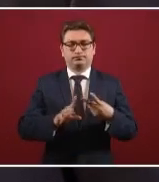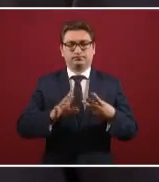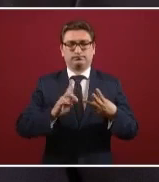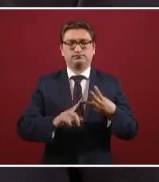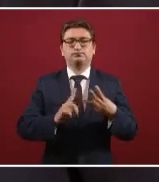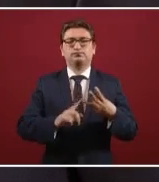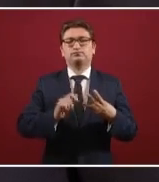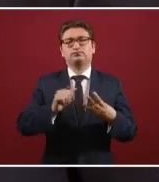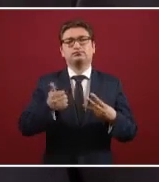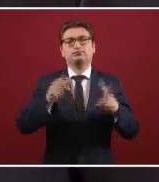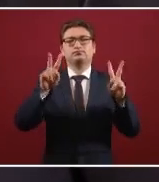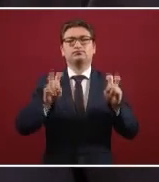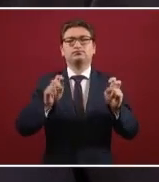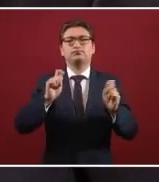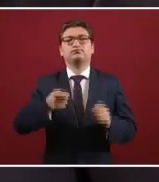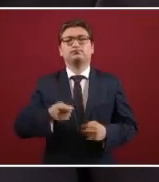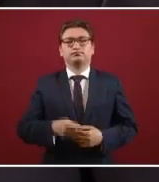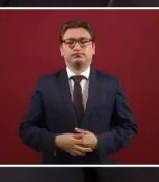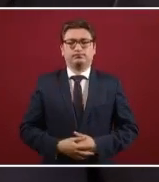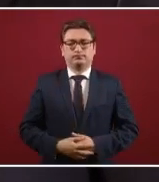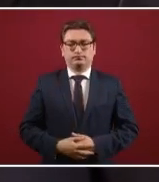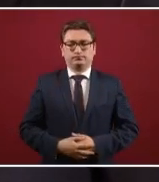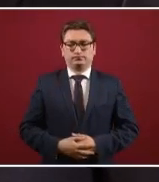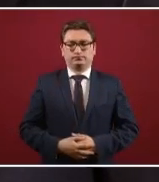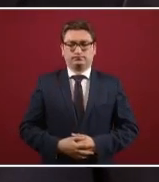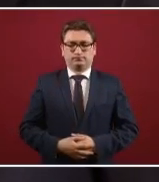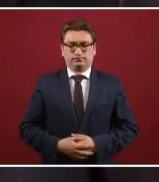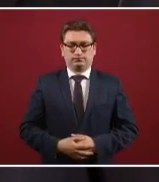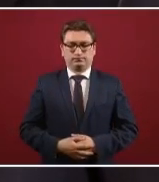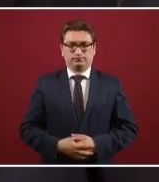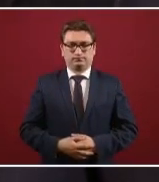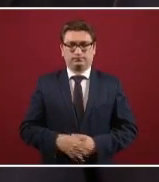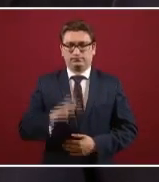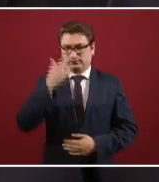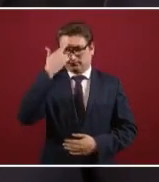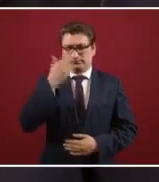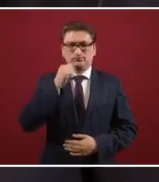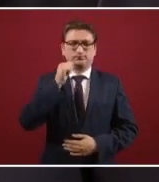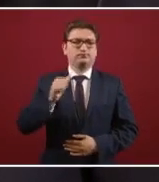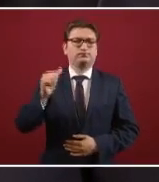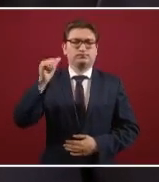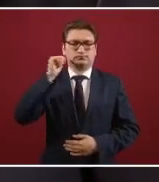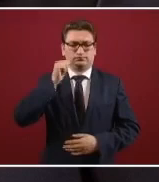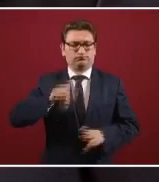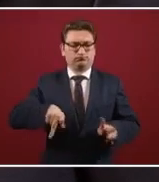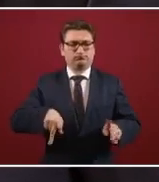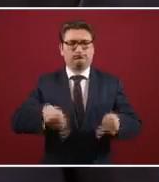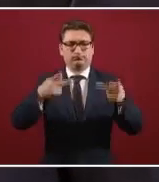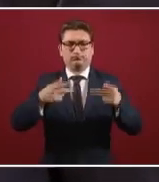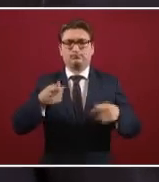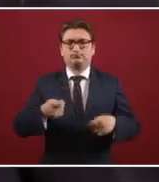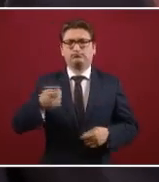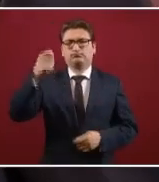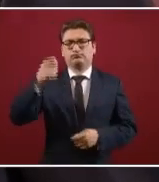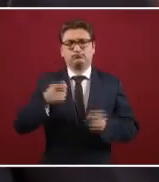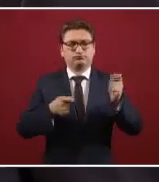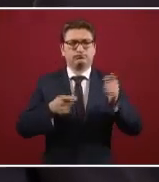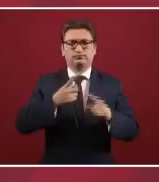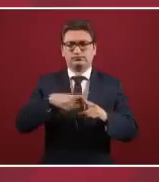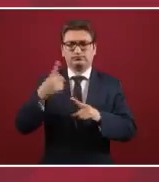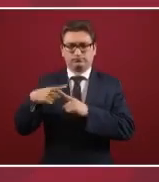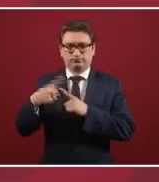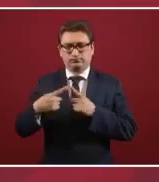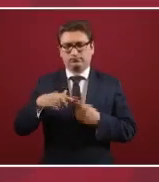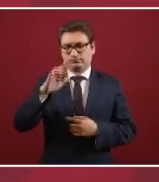va a ser el del resultado de la subasta del día de ayer del instituto para